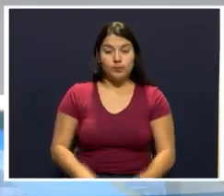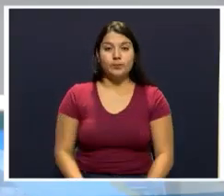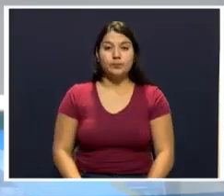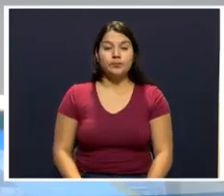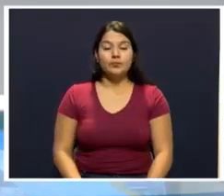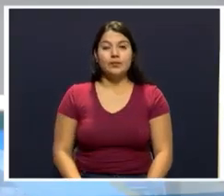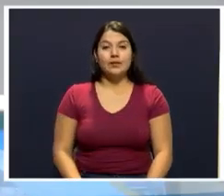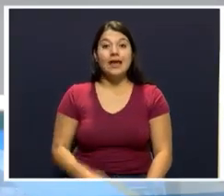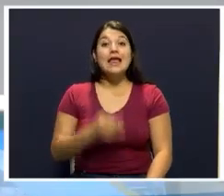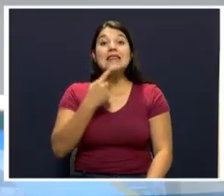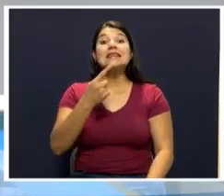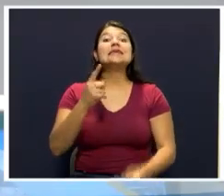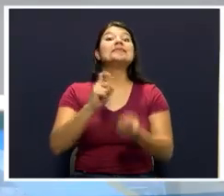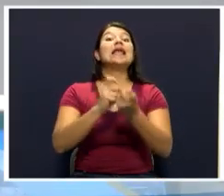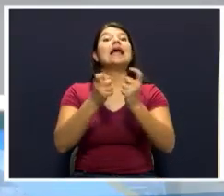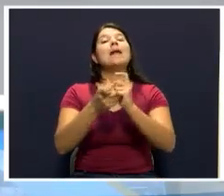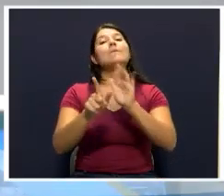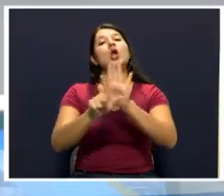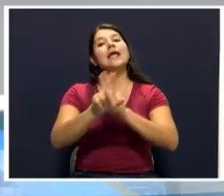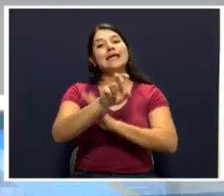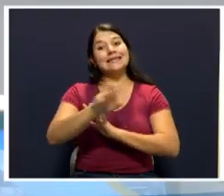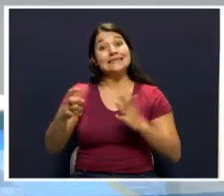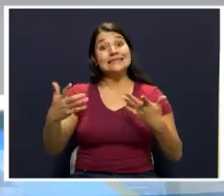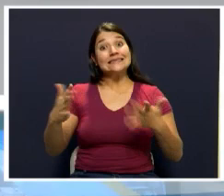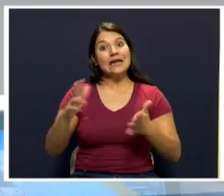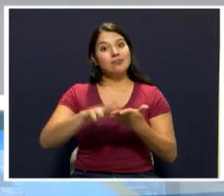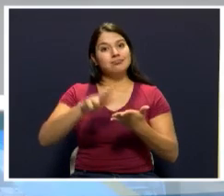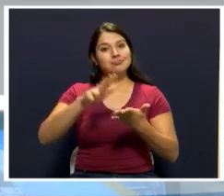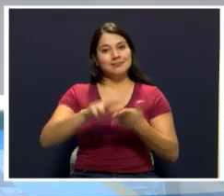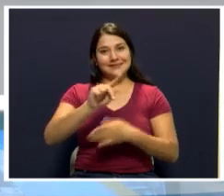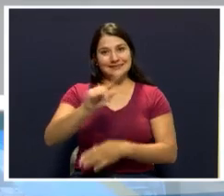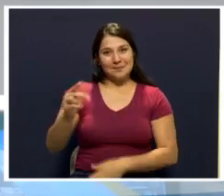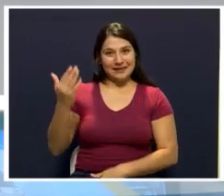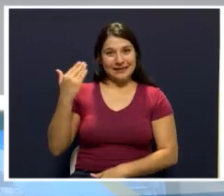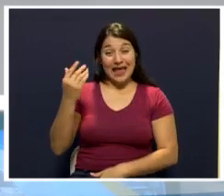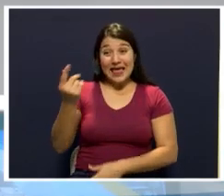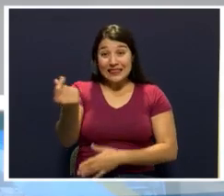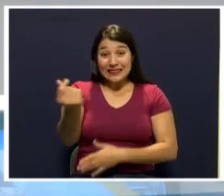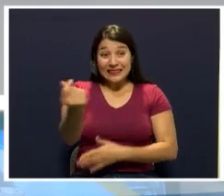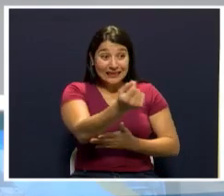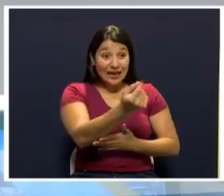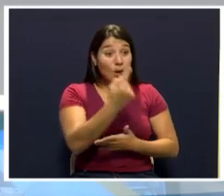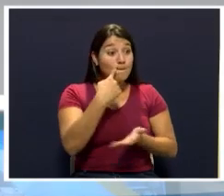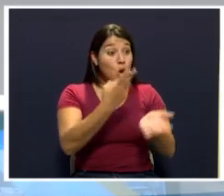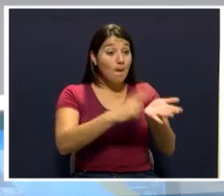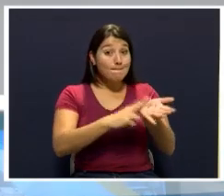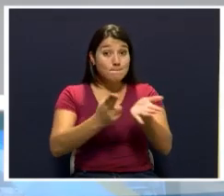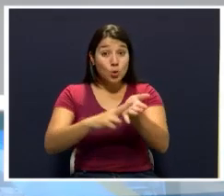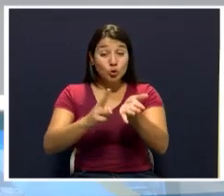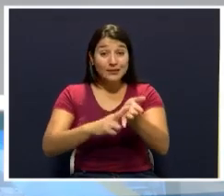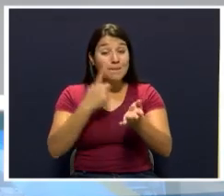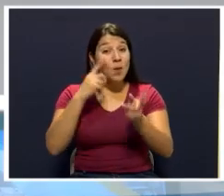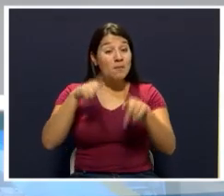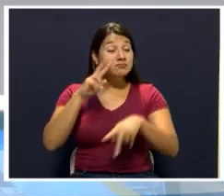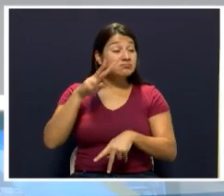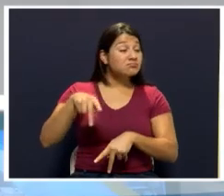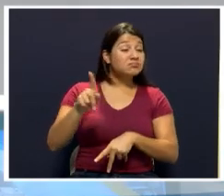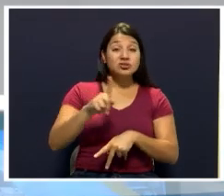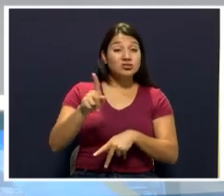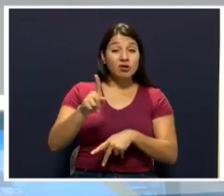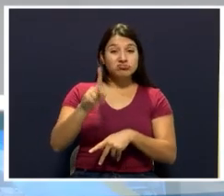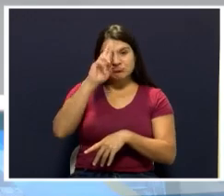Y según la reforma a la Ley de Tránsito aprobada la semana anterior, el dinero proveniente de las multas por infringir la restricción